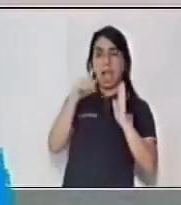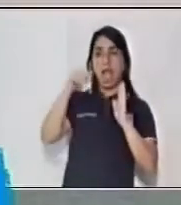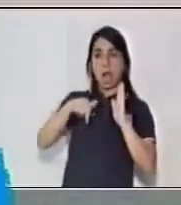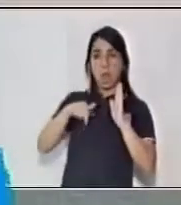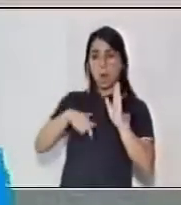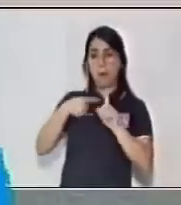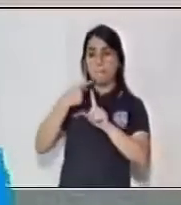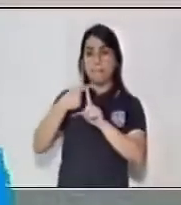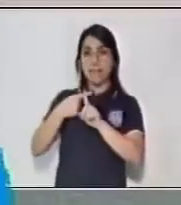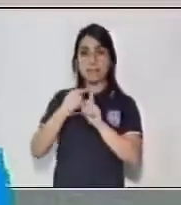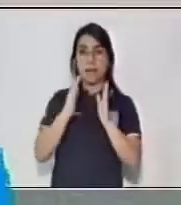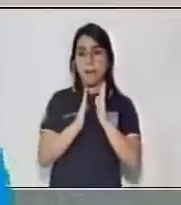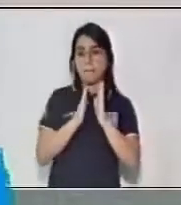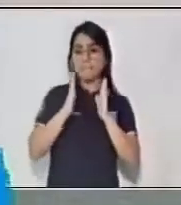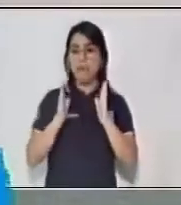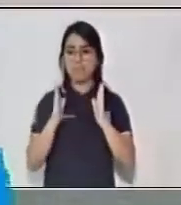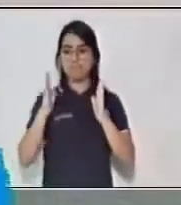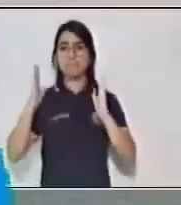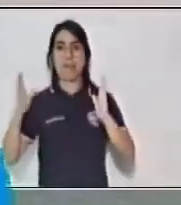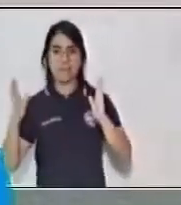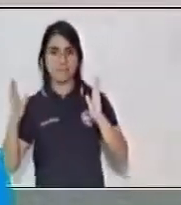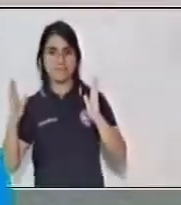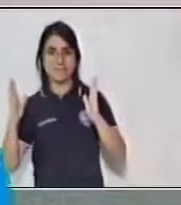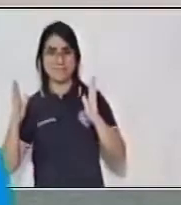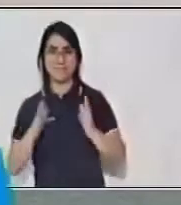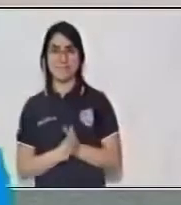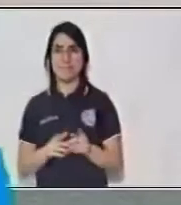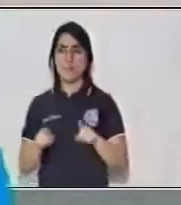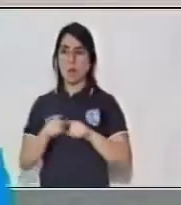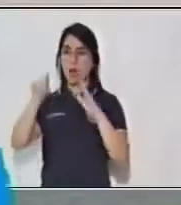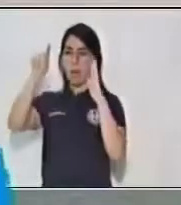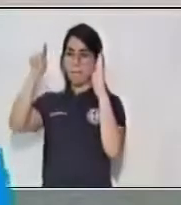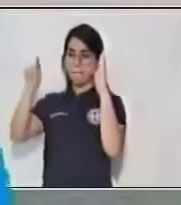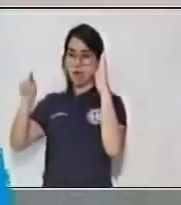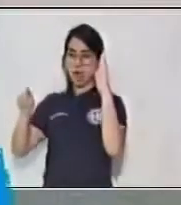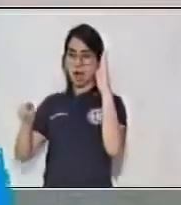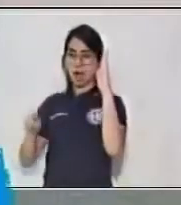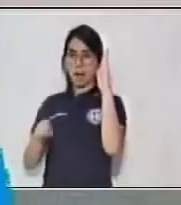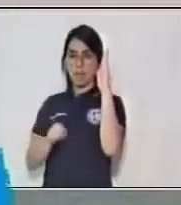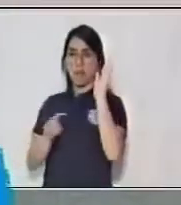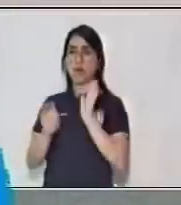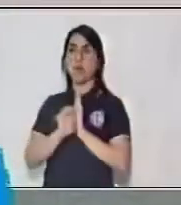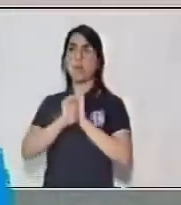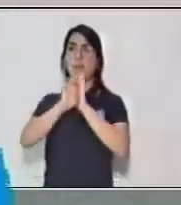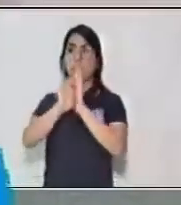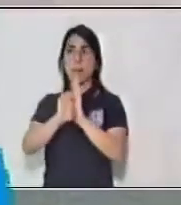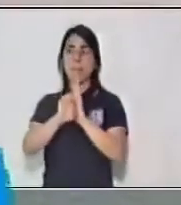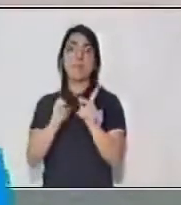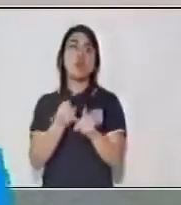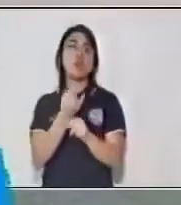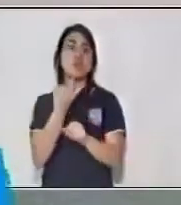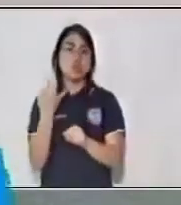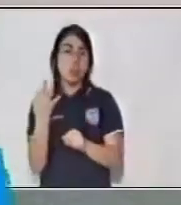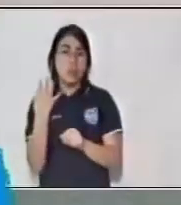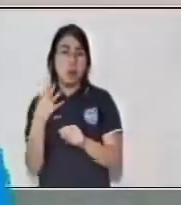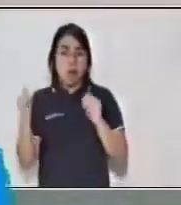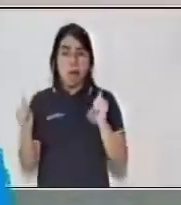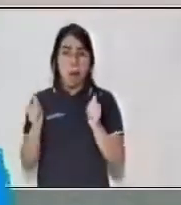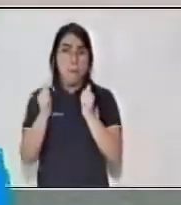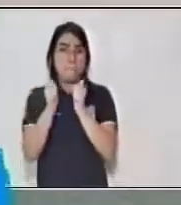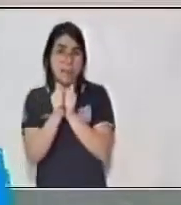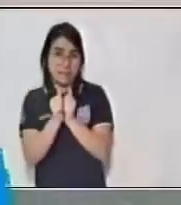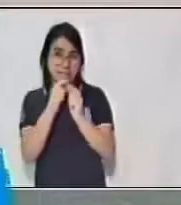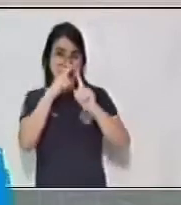valor que le acompaña. Si es positivo, tenemos un corrimiento hacia la izquierda. Si es negativo, tenemos corrimiento